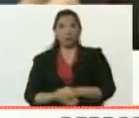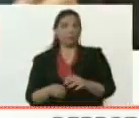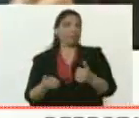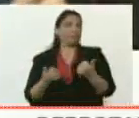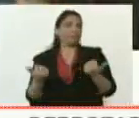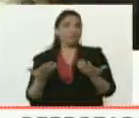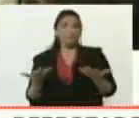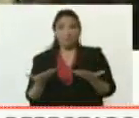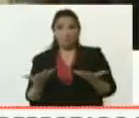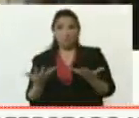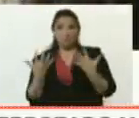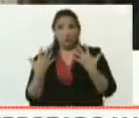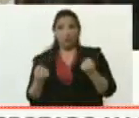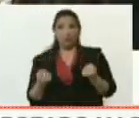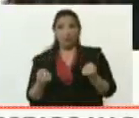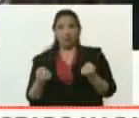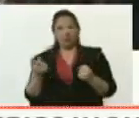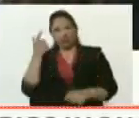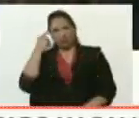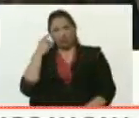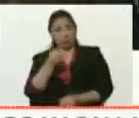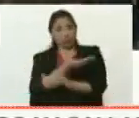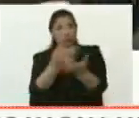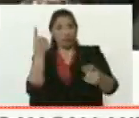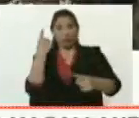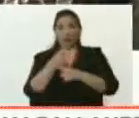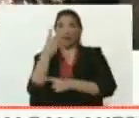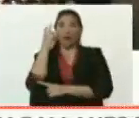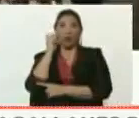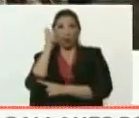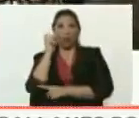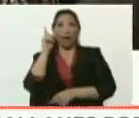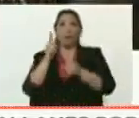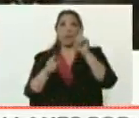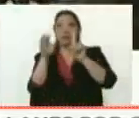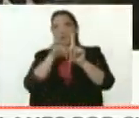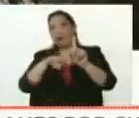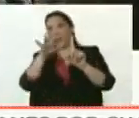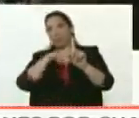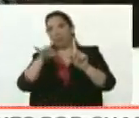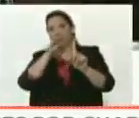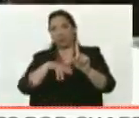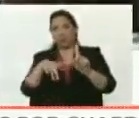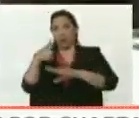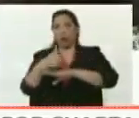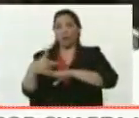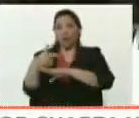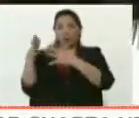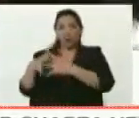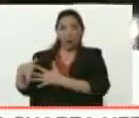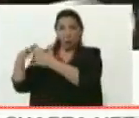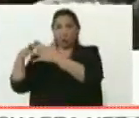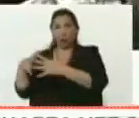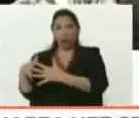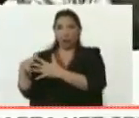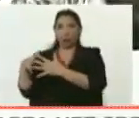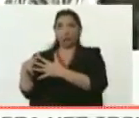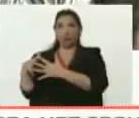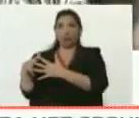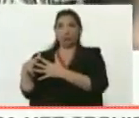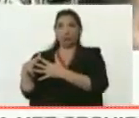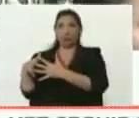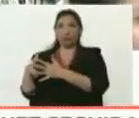entender. Ustedes tienen que escuchar a veces las fantasías del Gobierno de los Estados Unidos de